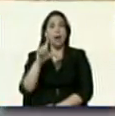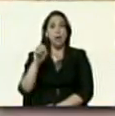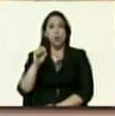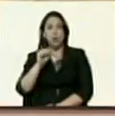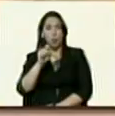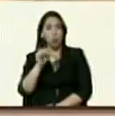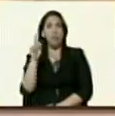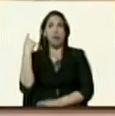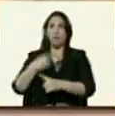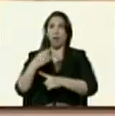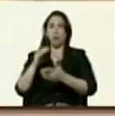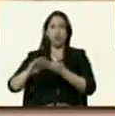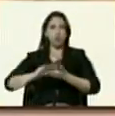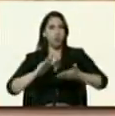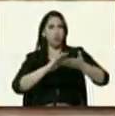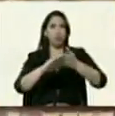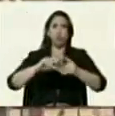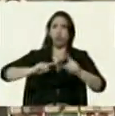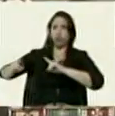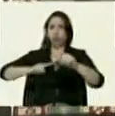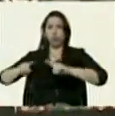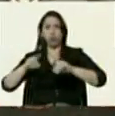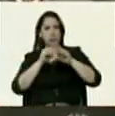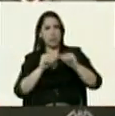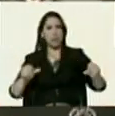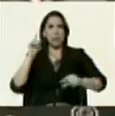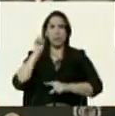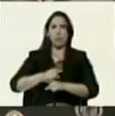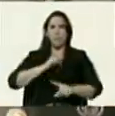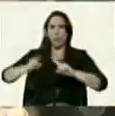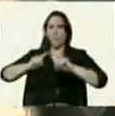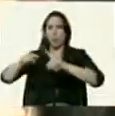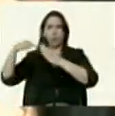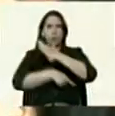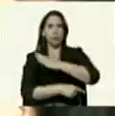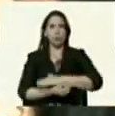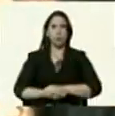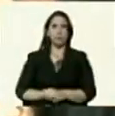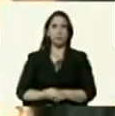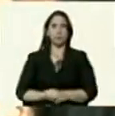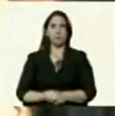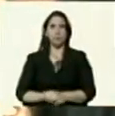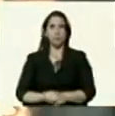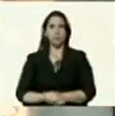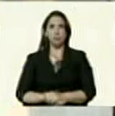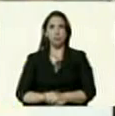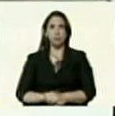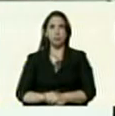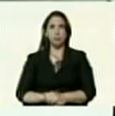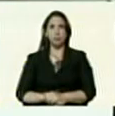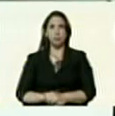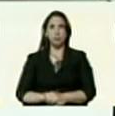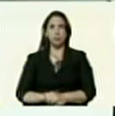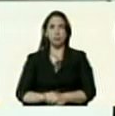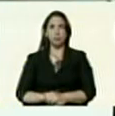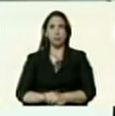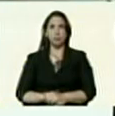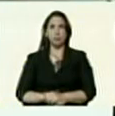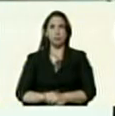necesidades y resolver la logística en el terreno y la logística profunda. una logística